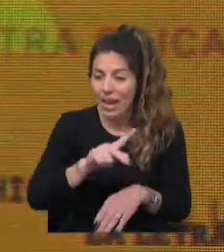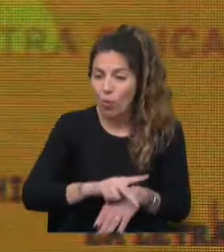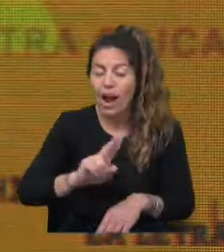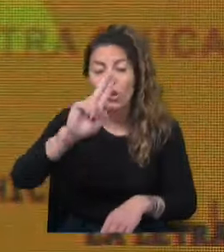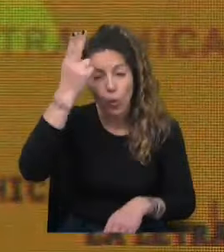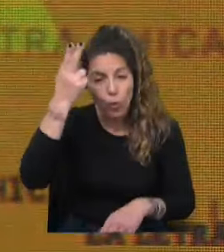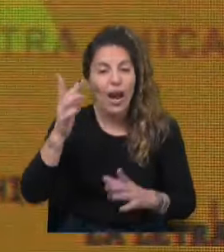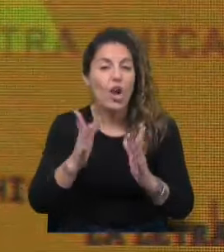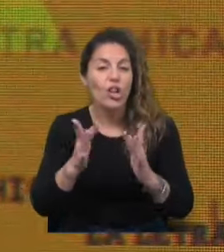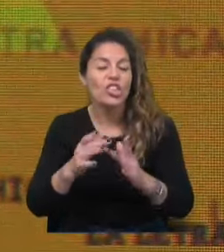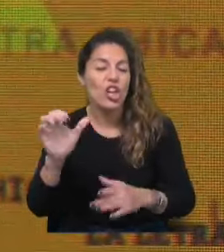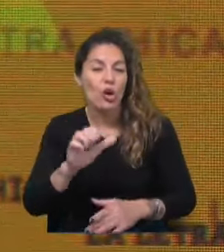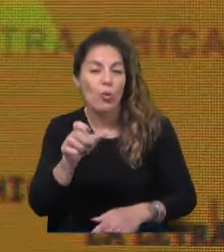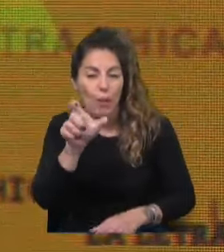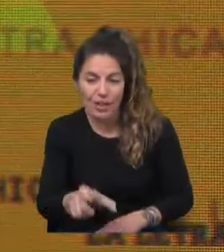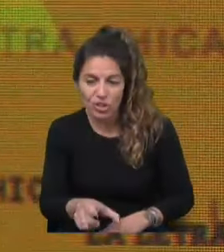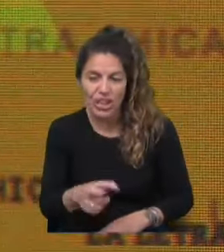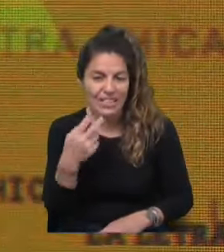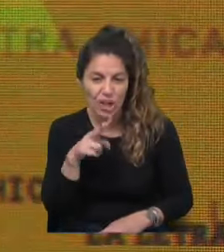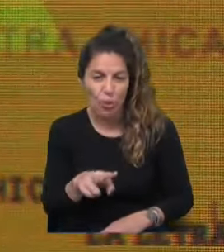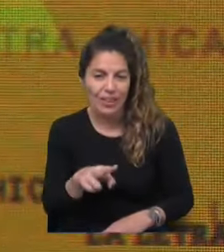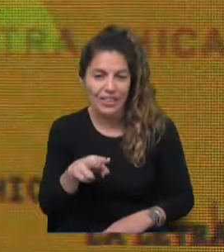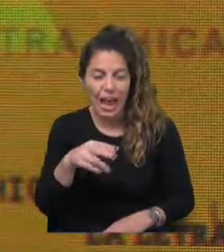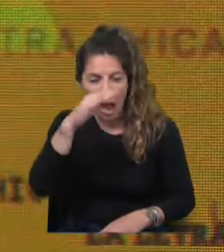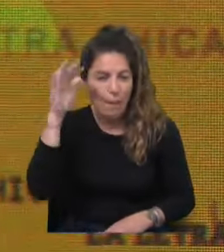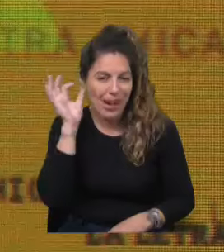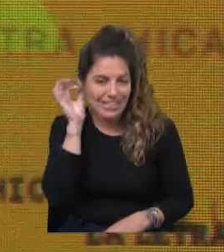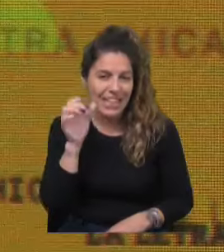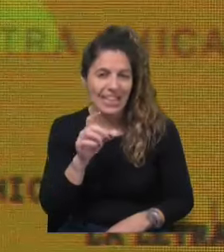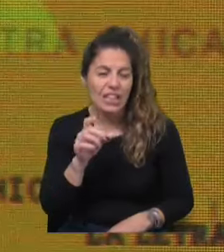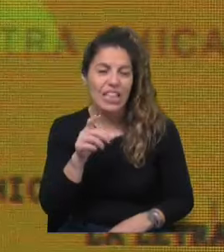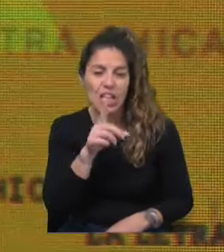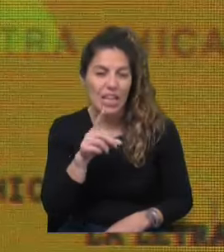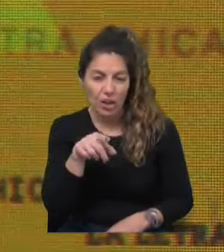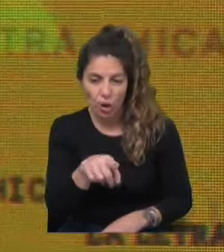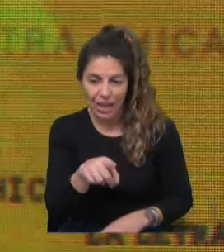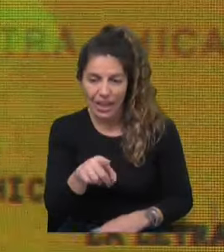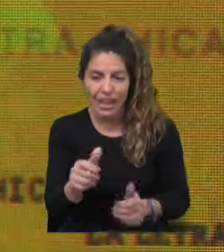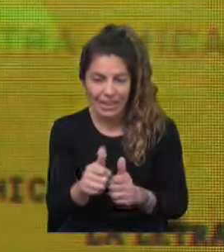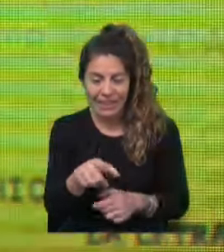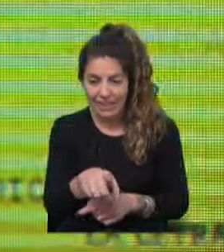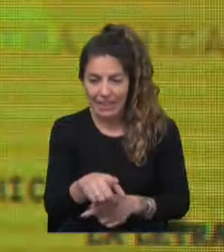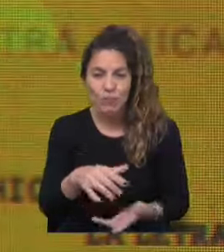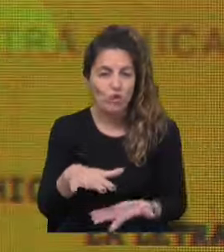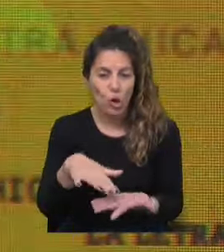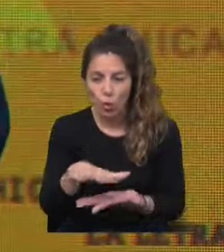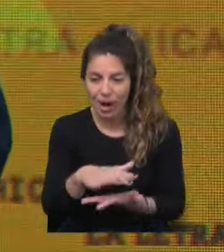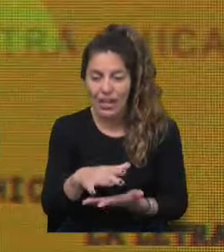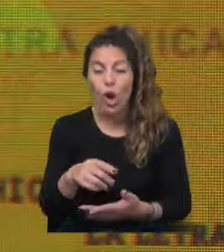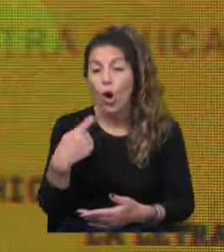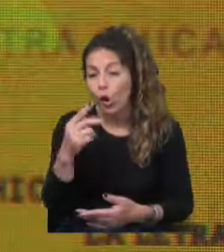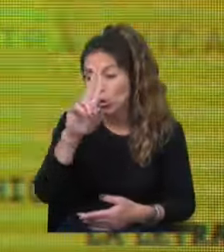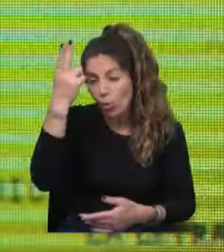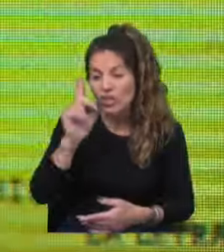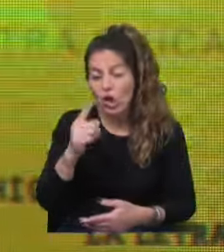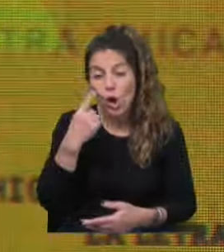las conexiones con Europa, una persona que se lo veía a Marcet en Dubái, en muchas fotos, una figura importante. Otro uruguayo, capaz que no tan conocido como